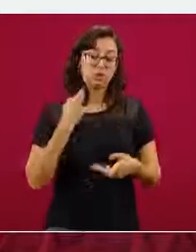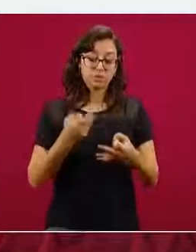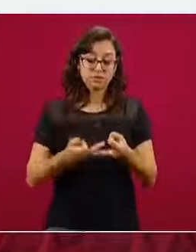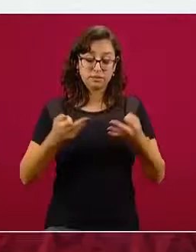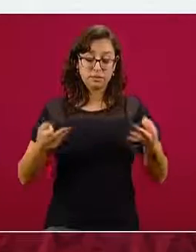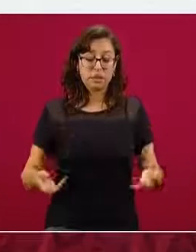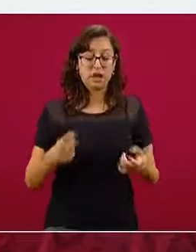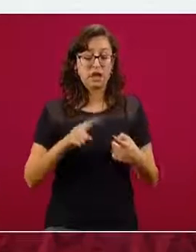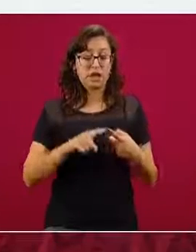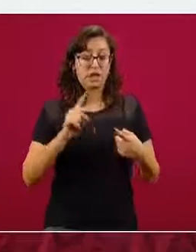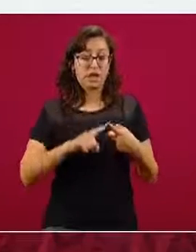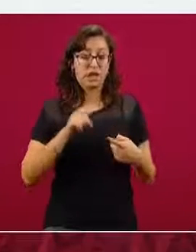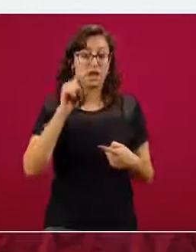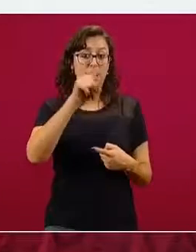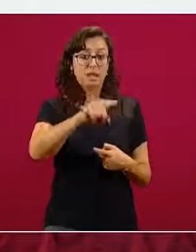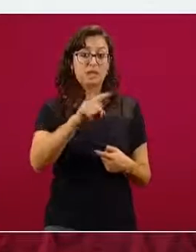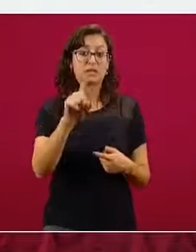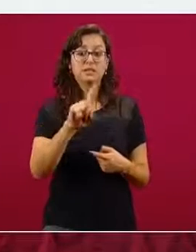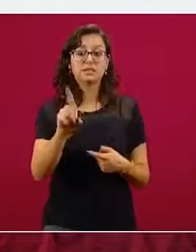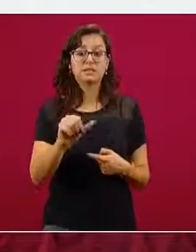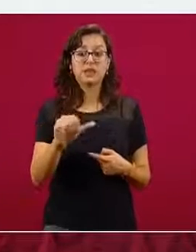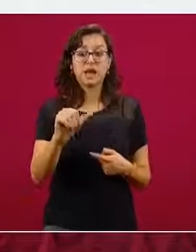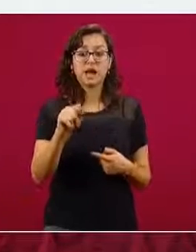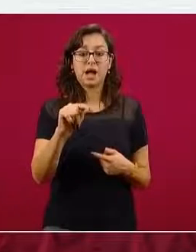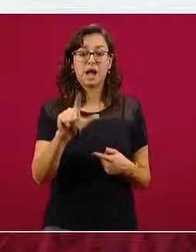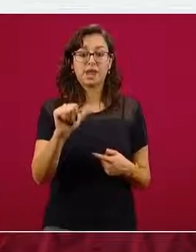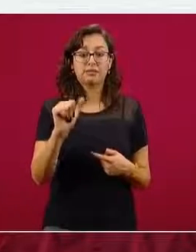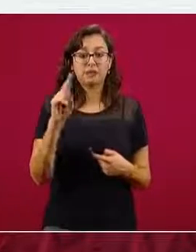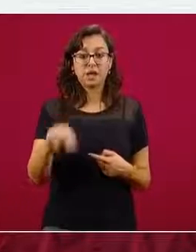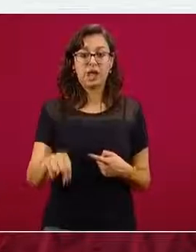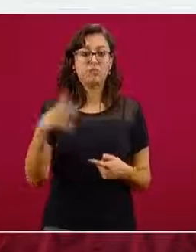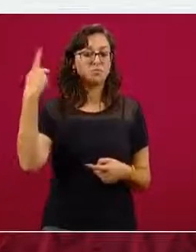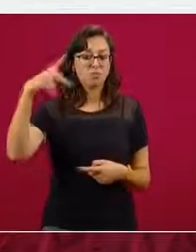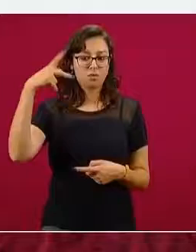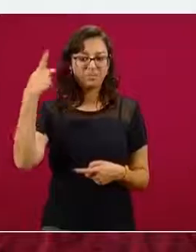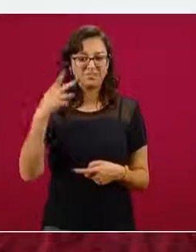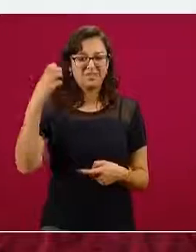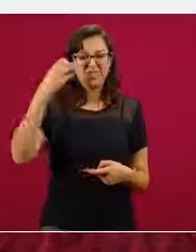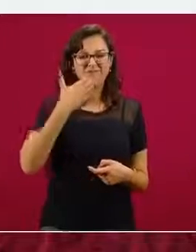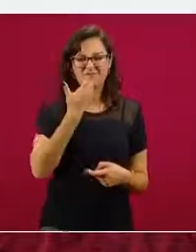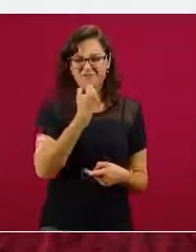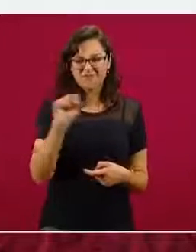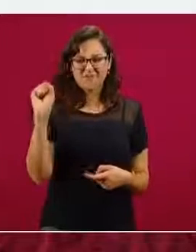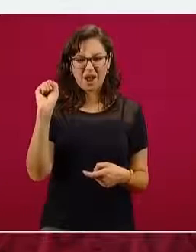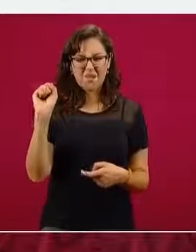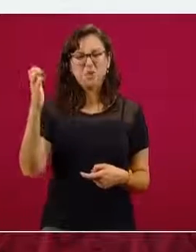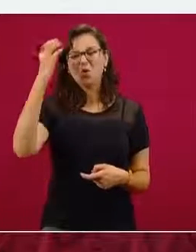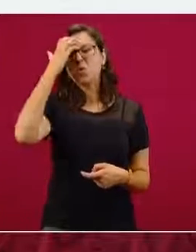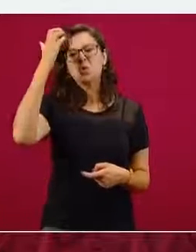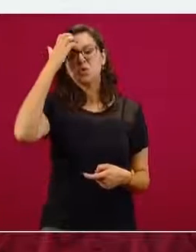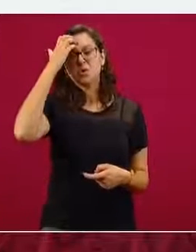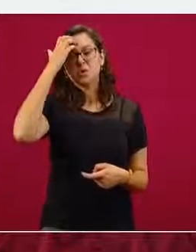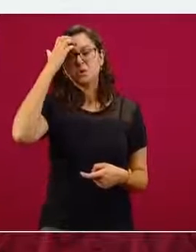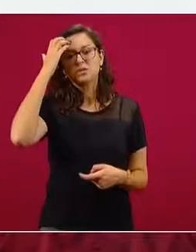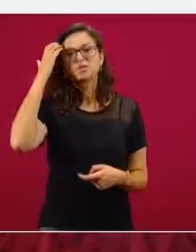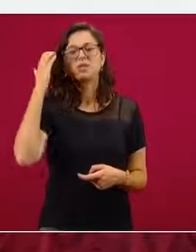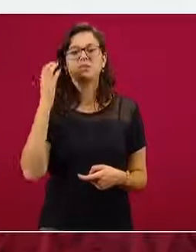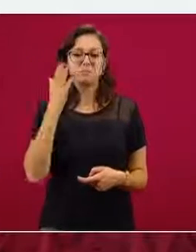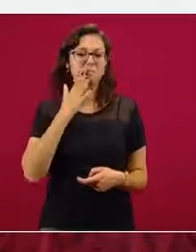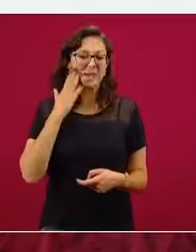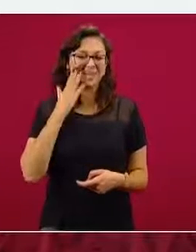de Zacatlán, Puebla. A lo mejor lo conocen, es famoso por las manzanas. De hecho, el núcleo urbano se llama Zacatlán de las